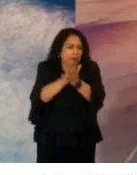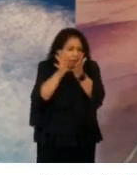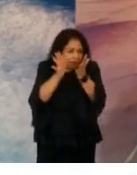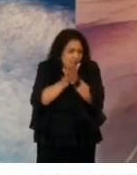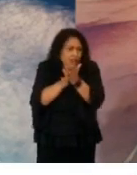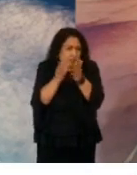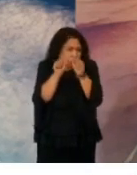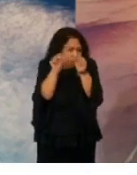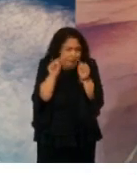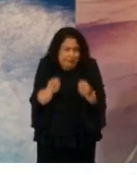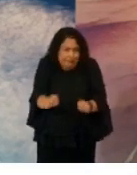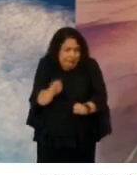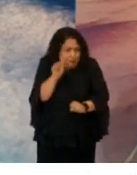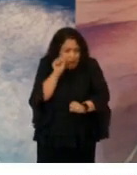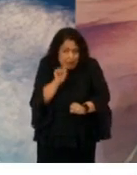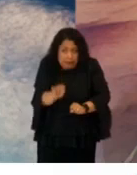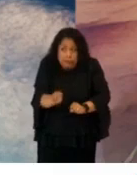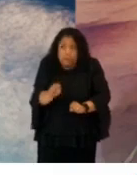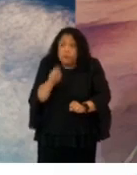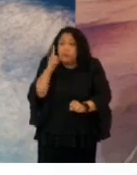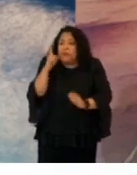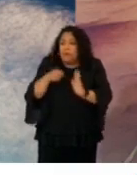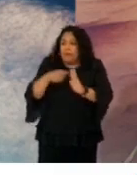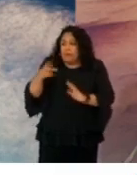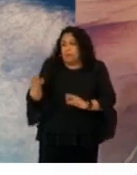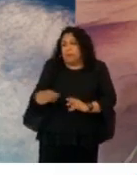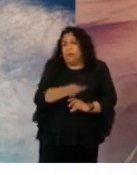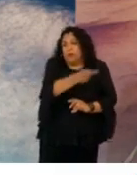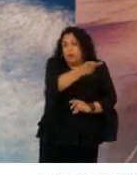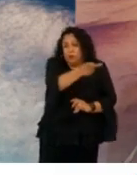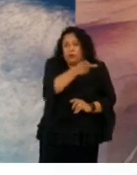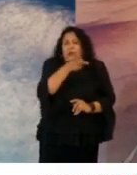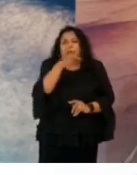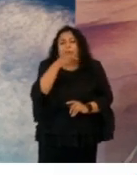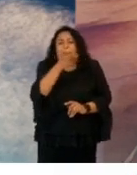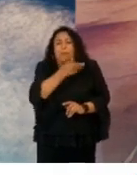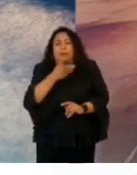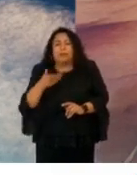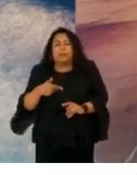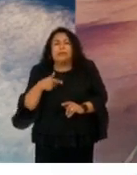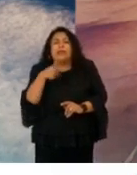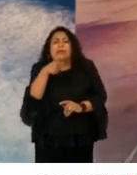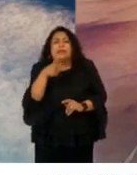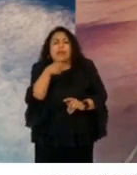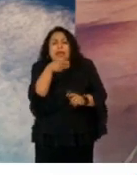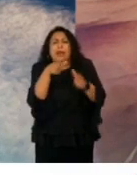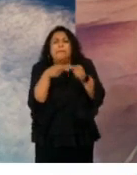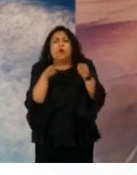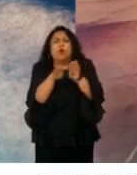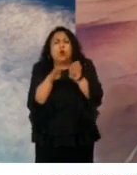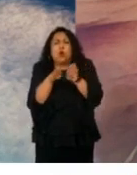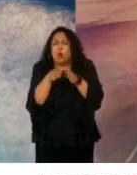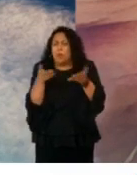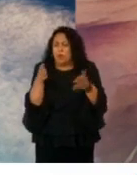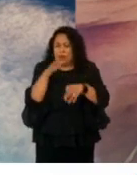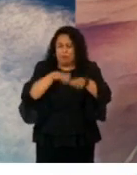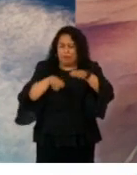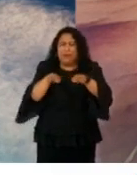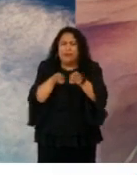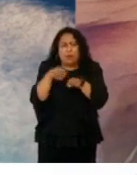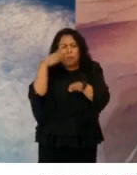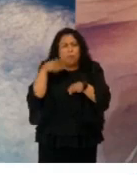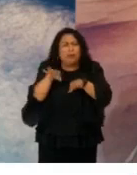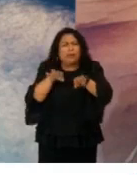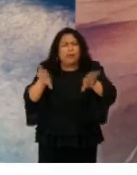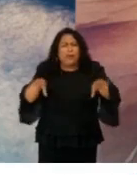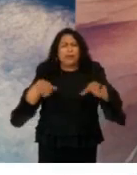participación. Una vez le preguntaban al presidente de la Sony, ¿cómo hacen los japoneses para trabajar en grupo? ¿Qué es lo que hace la empresa?